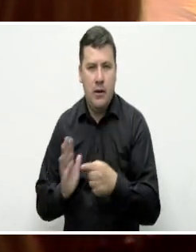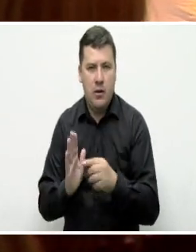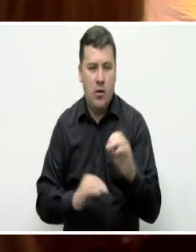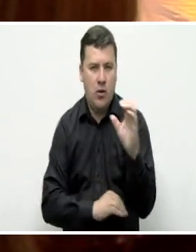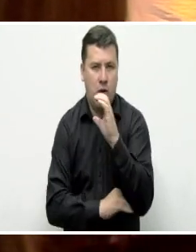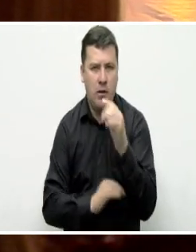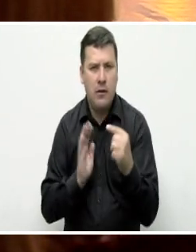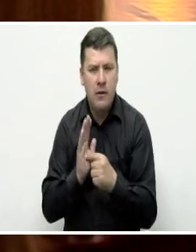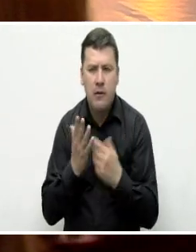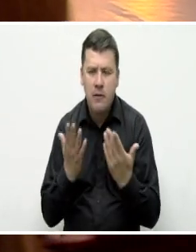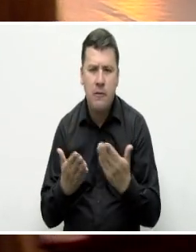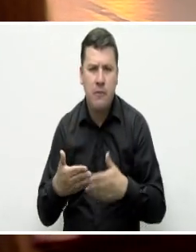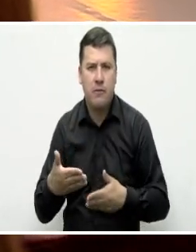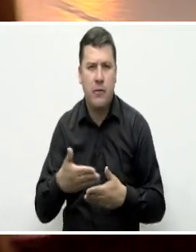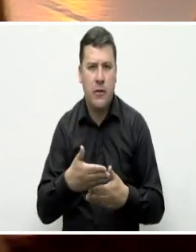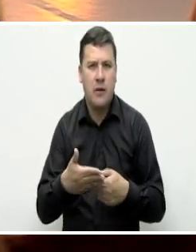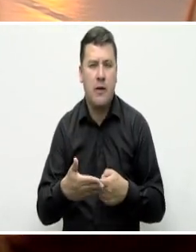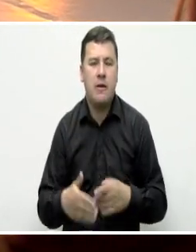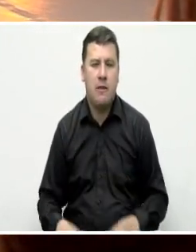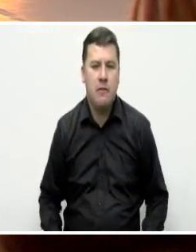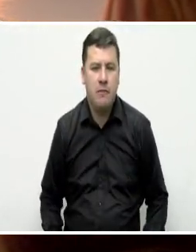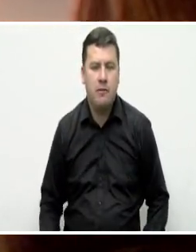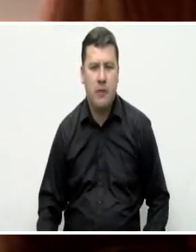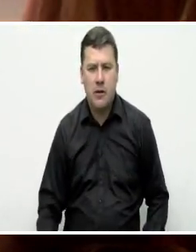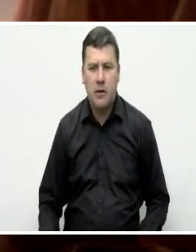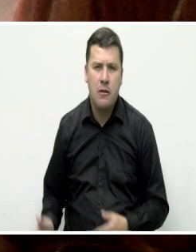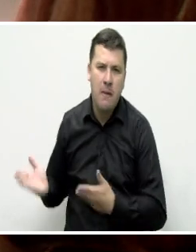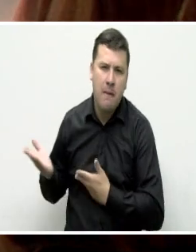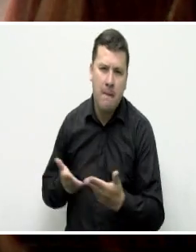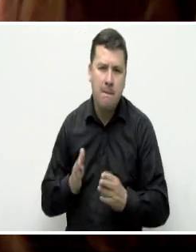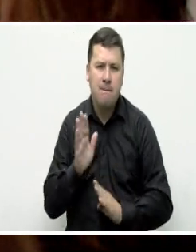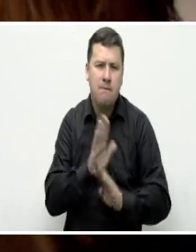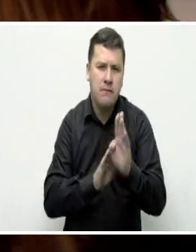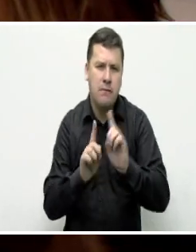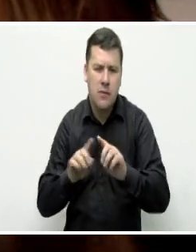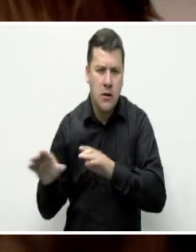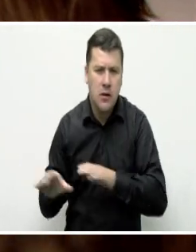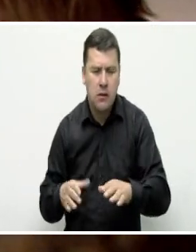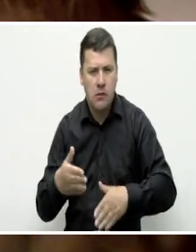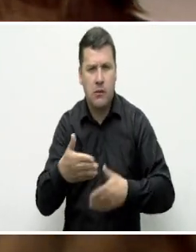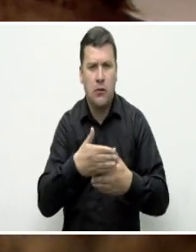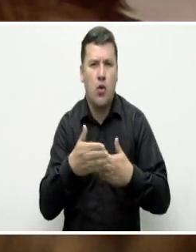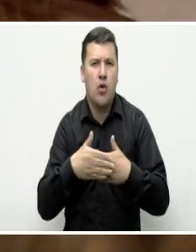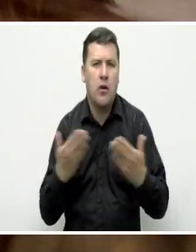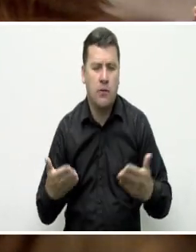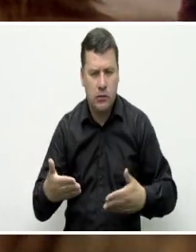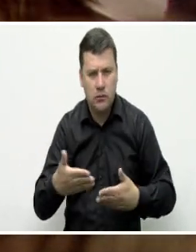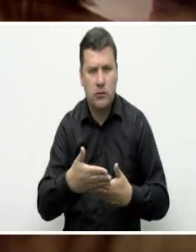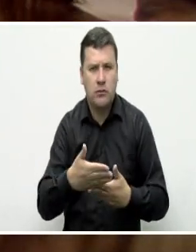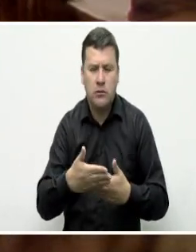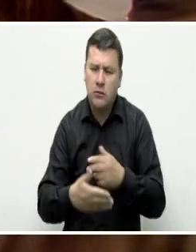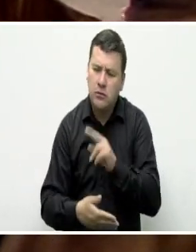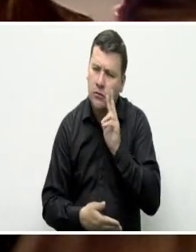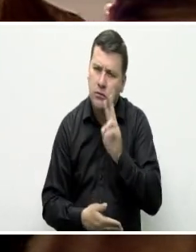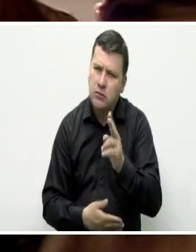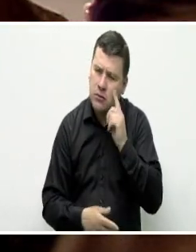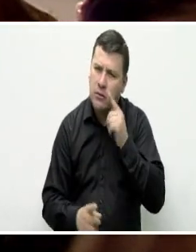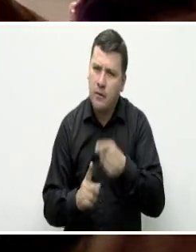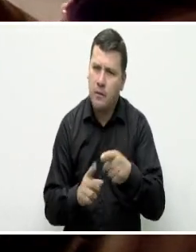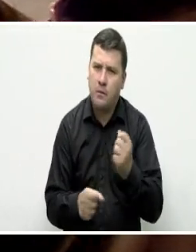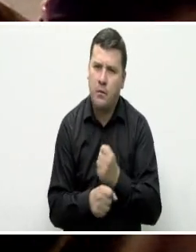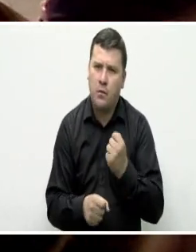Colombia íbamos a tener, o hemos venido desarrollando diferentes acciones. ¿Cómo ven ustedes el trabajo de